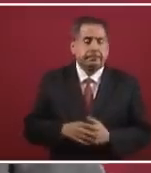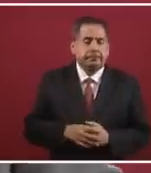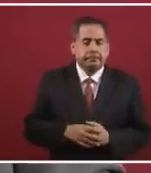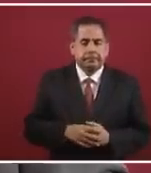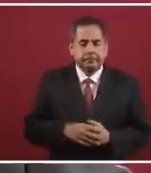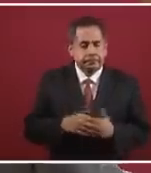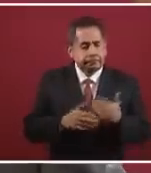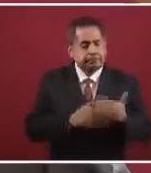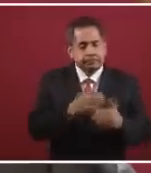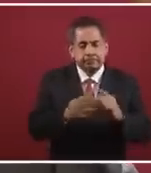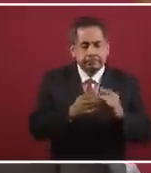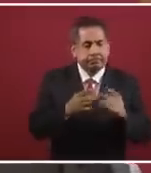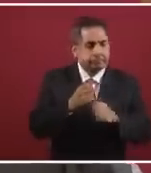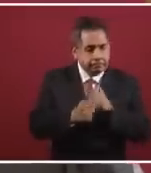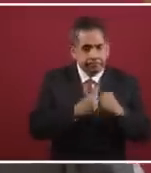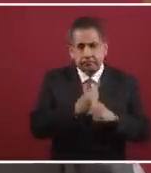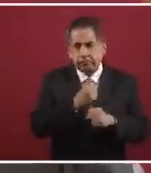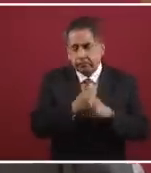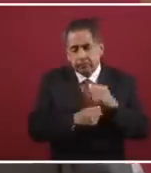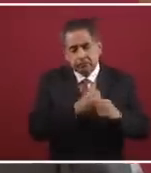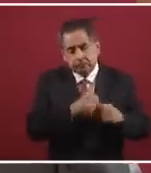pasarán años